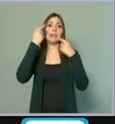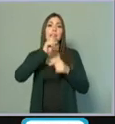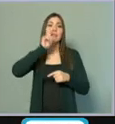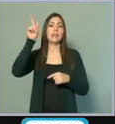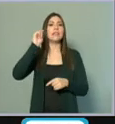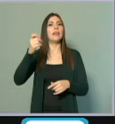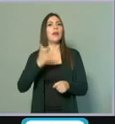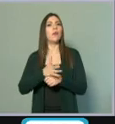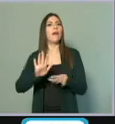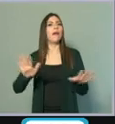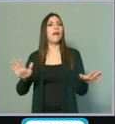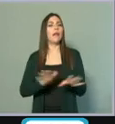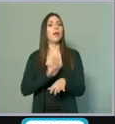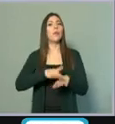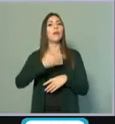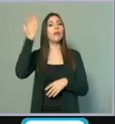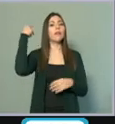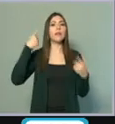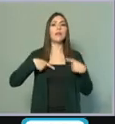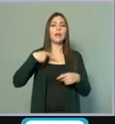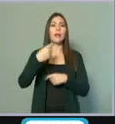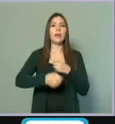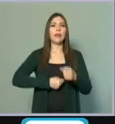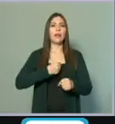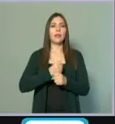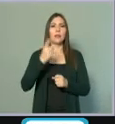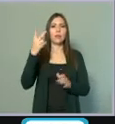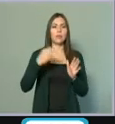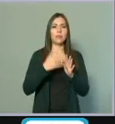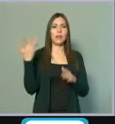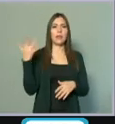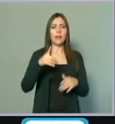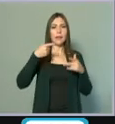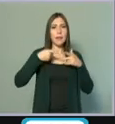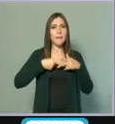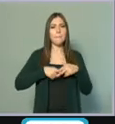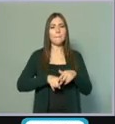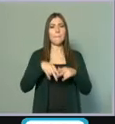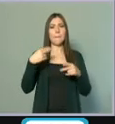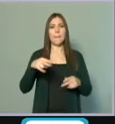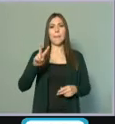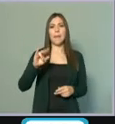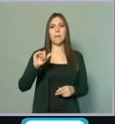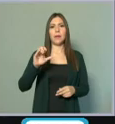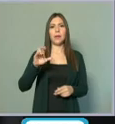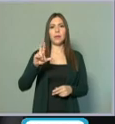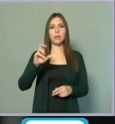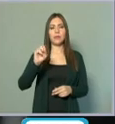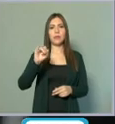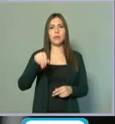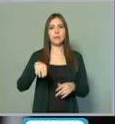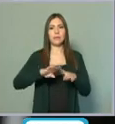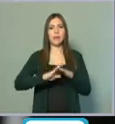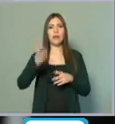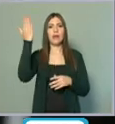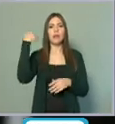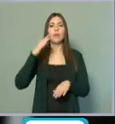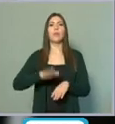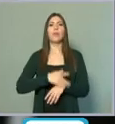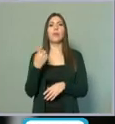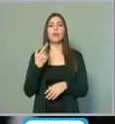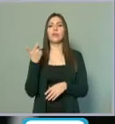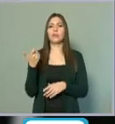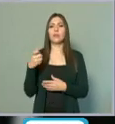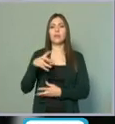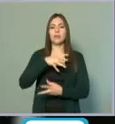que antes esas personas, en 2010, cuando arrancó el proyecto del Vía Crucis Migrante, eran por cuestiones económicas. El